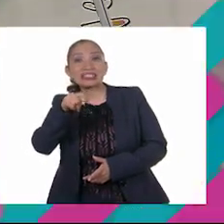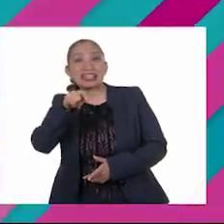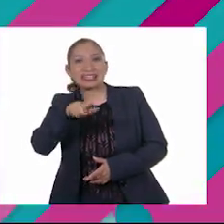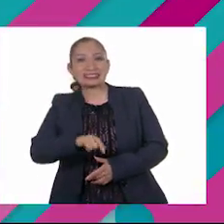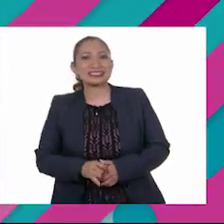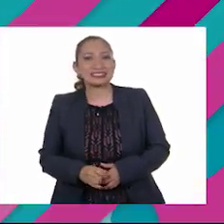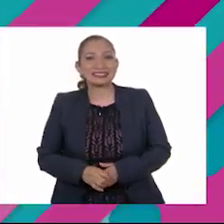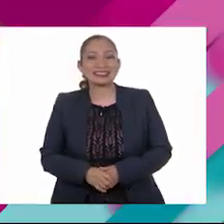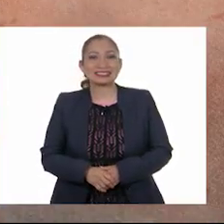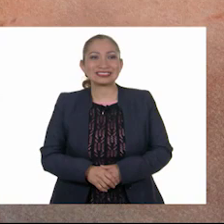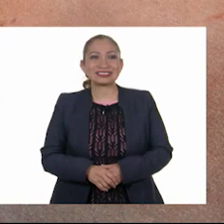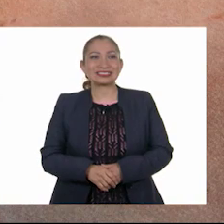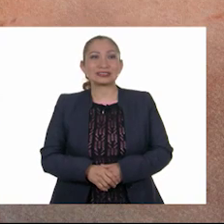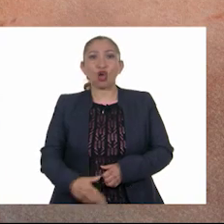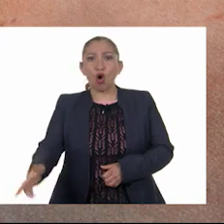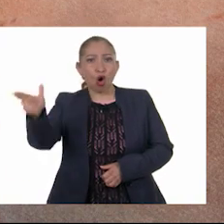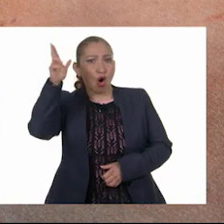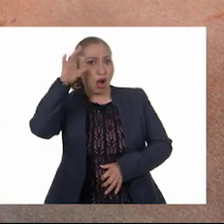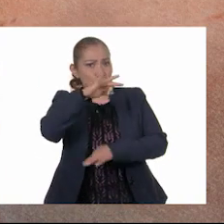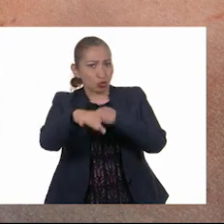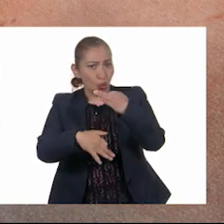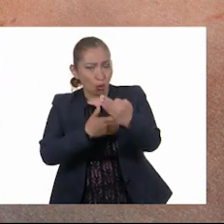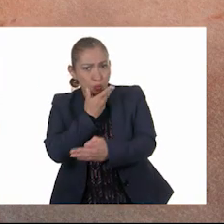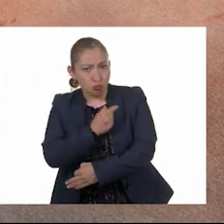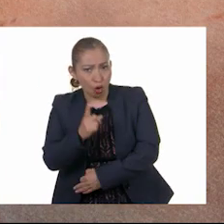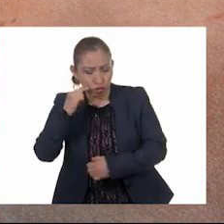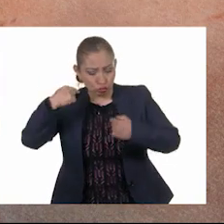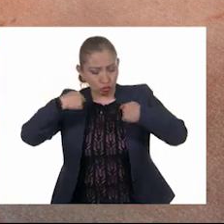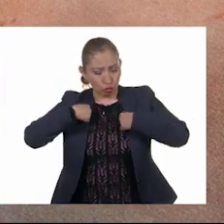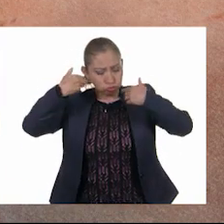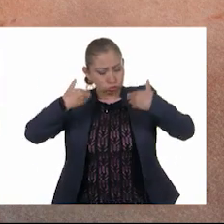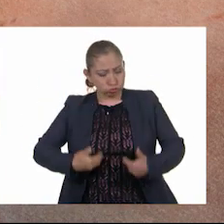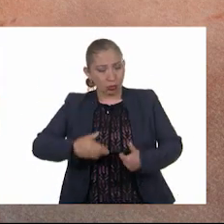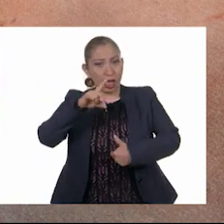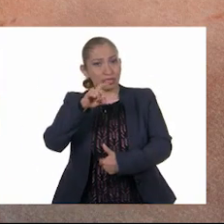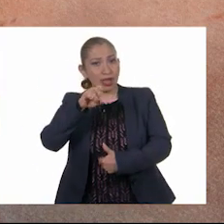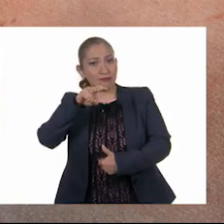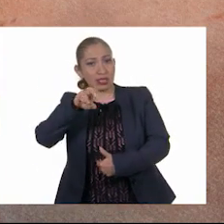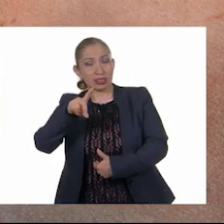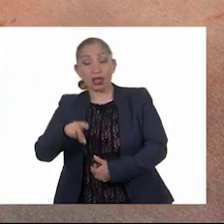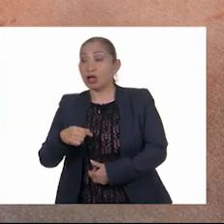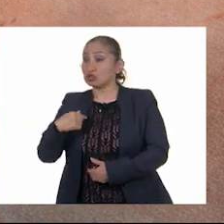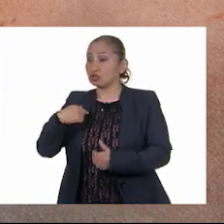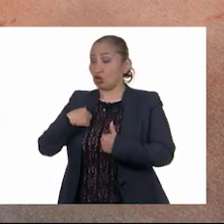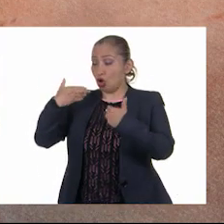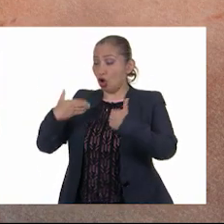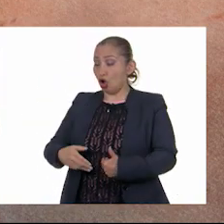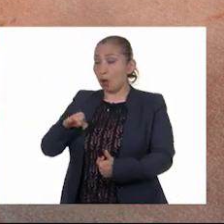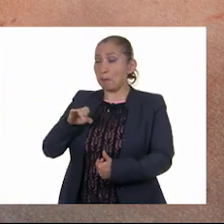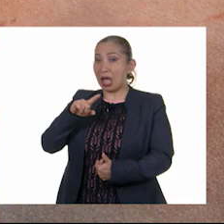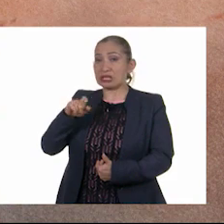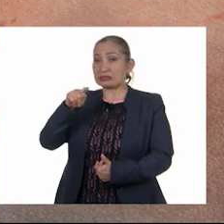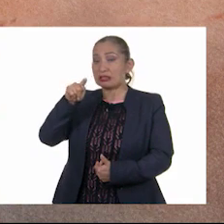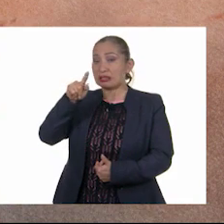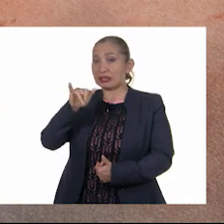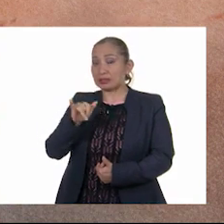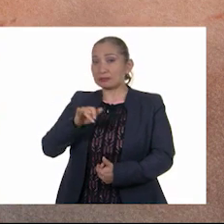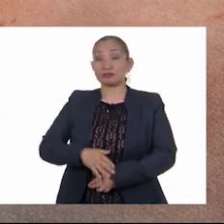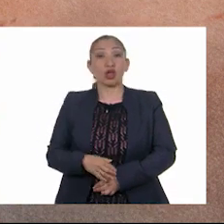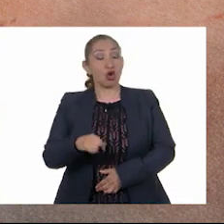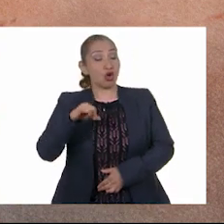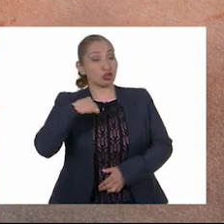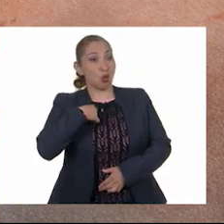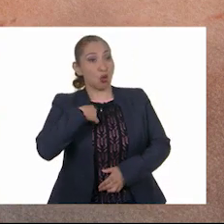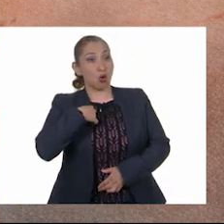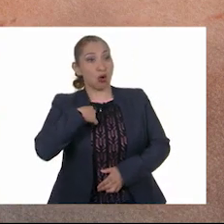Adelante. Hola a todas y todos. Yo ser David. Y yo ser Mesli. Hoy